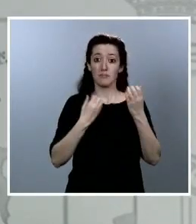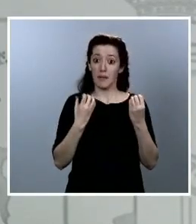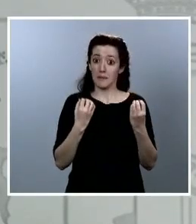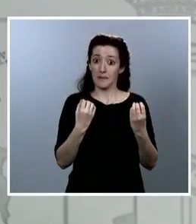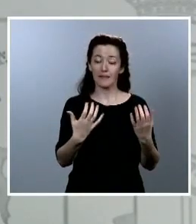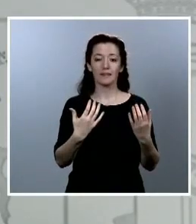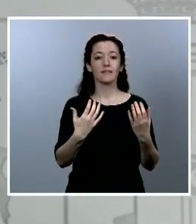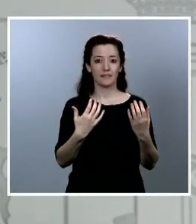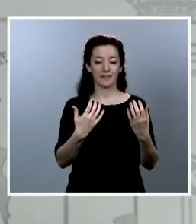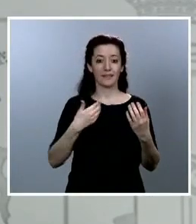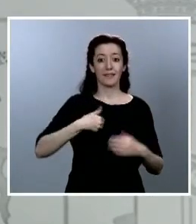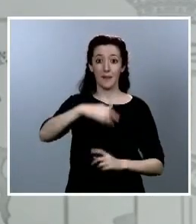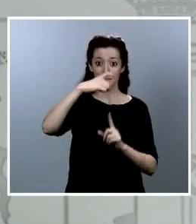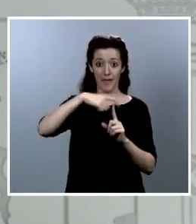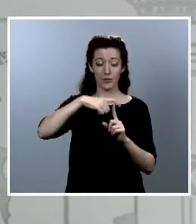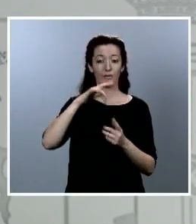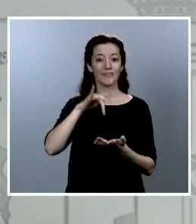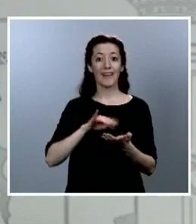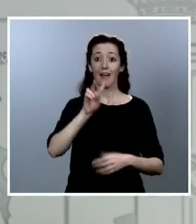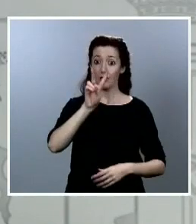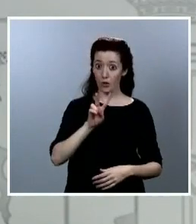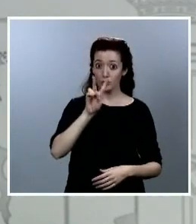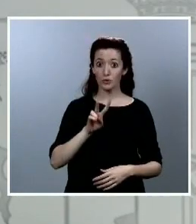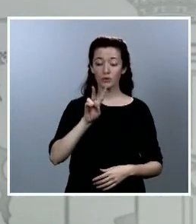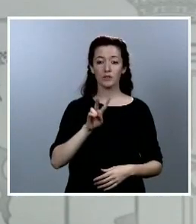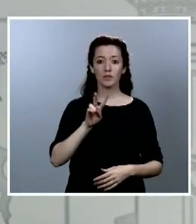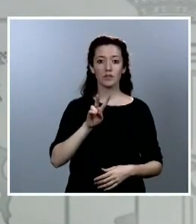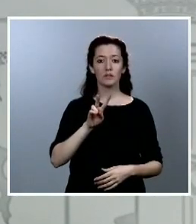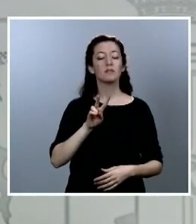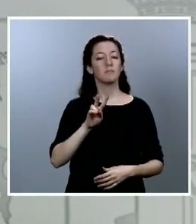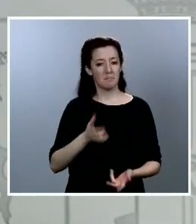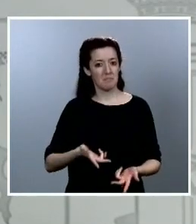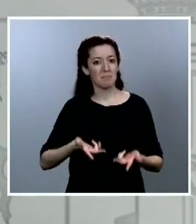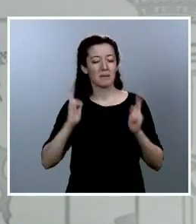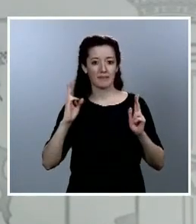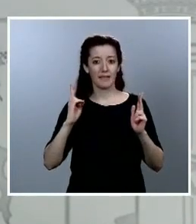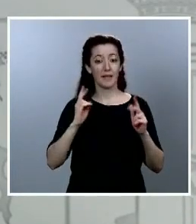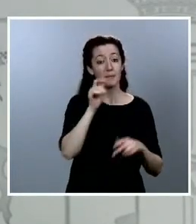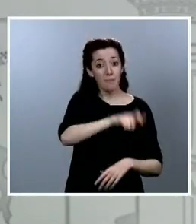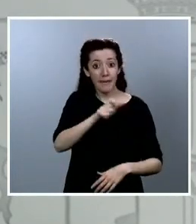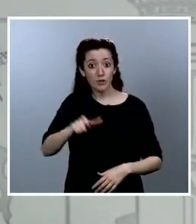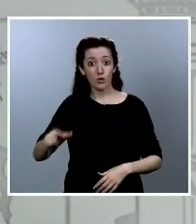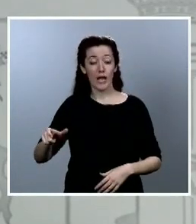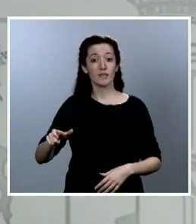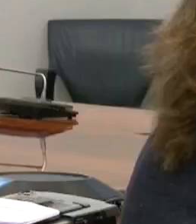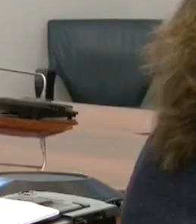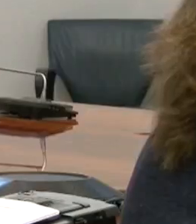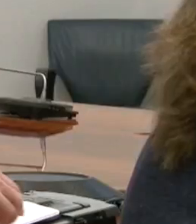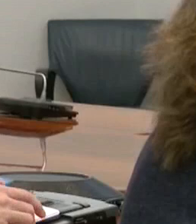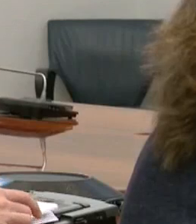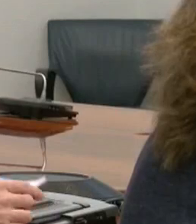2 de mayo se permitirá la salida para realizar actividad física individual y paseos con las personas con las que convivimos